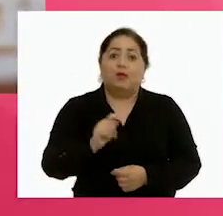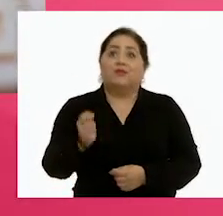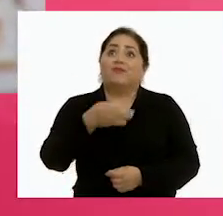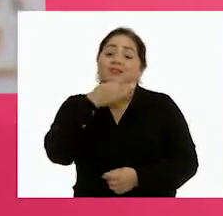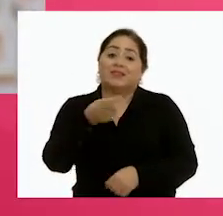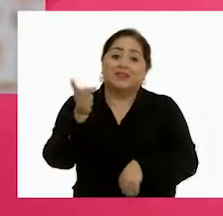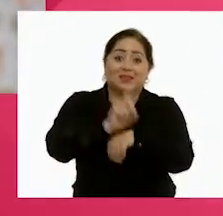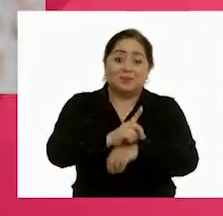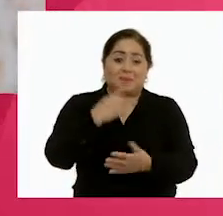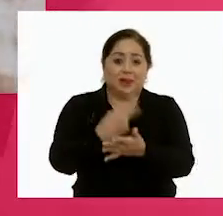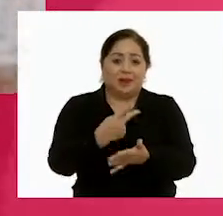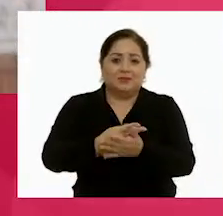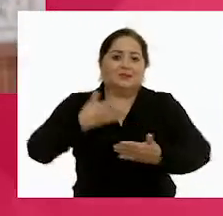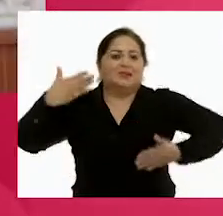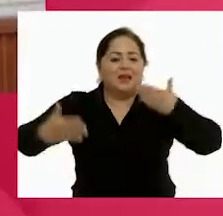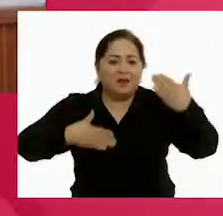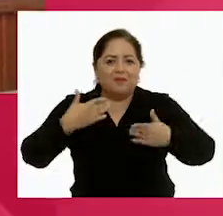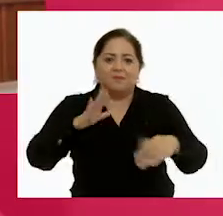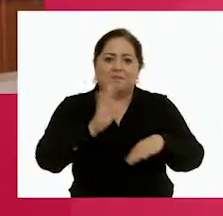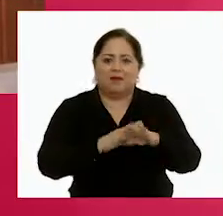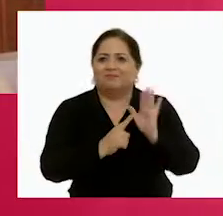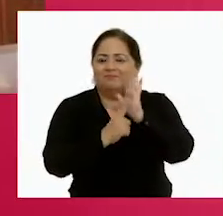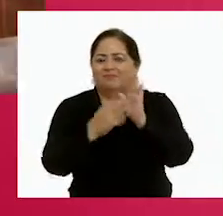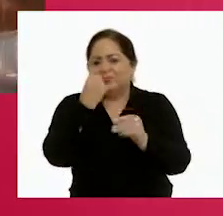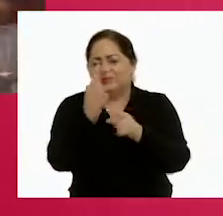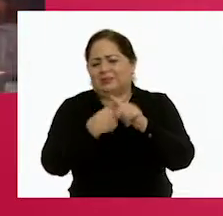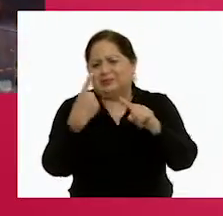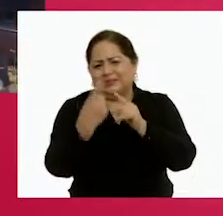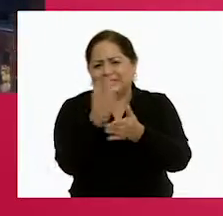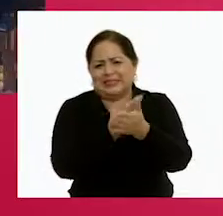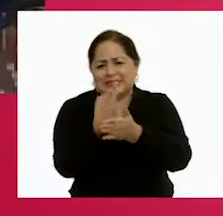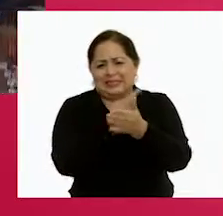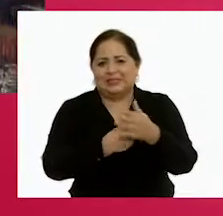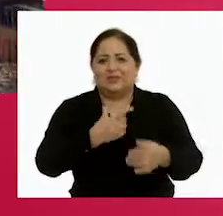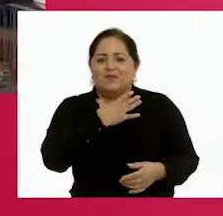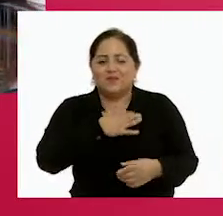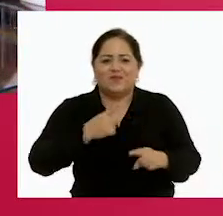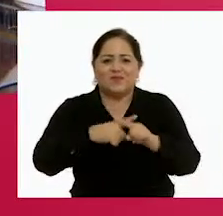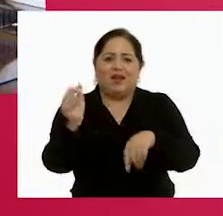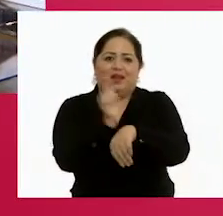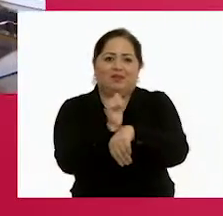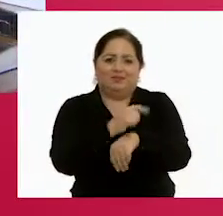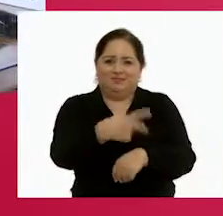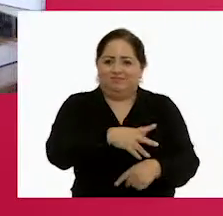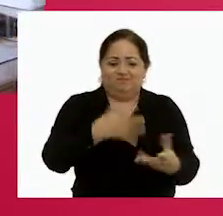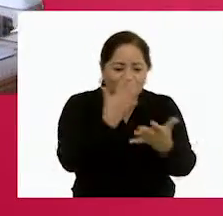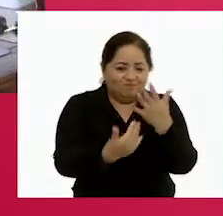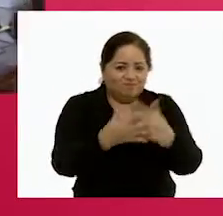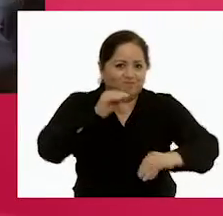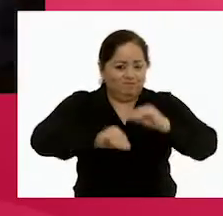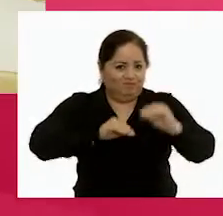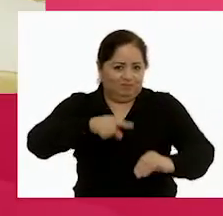de la Plata celebra y expone lo mejor de los diseños en joyería hechos por los artistas locales.